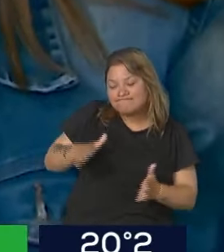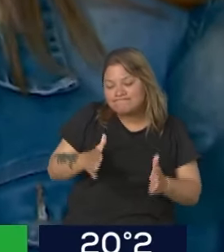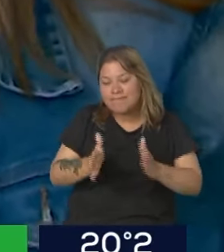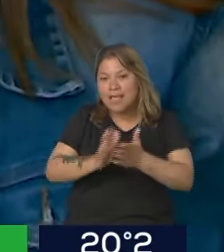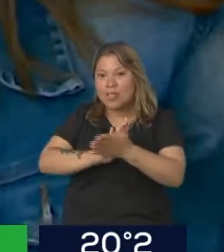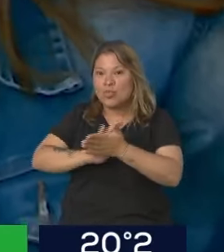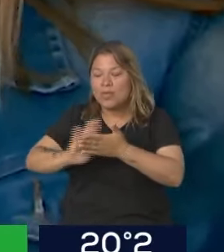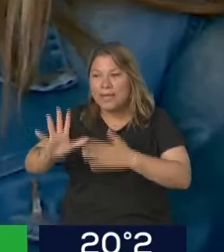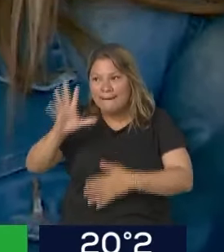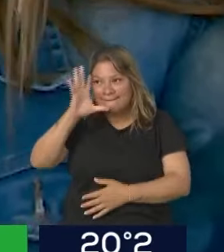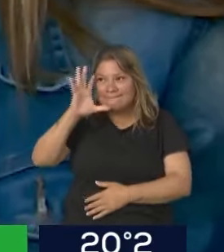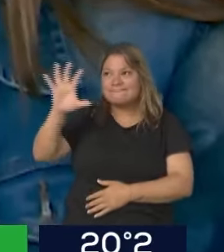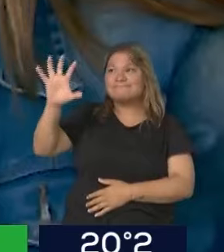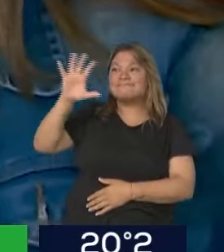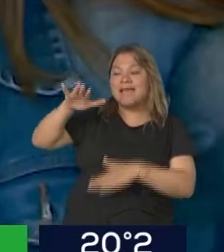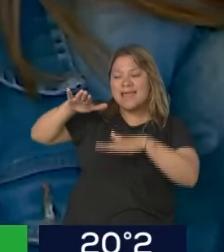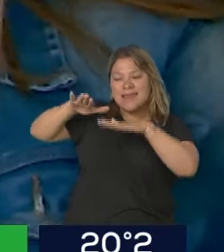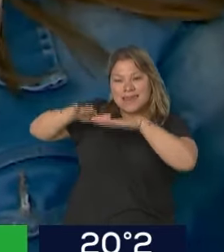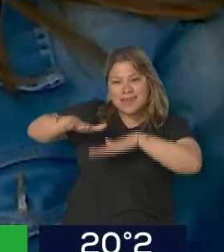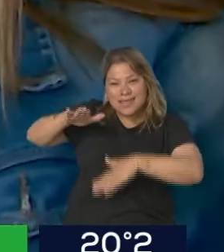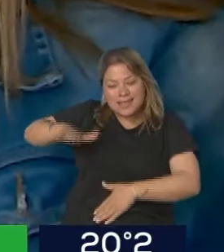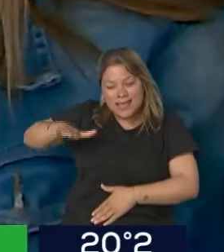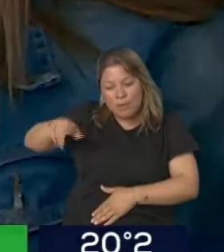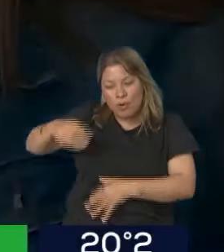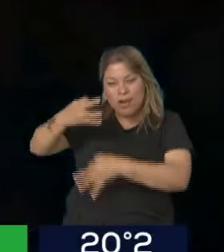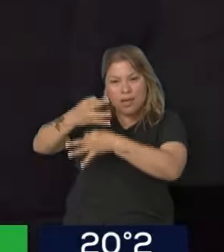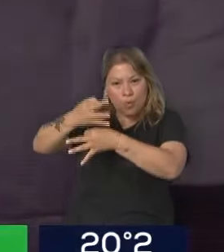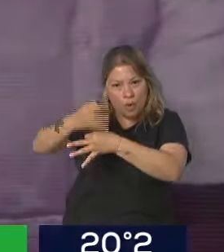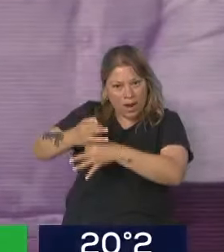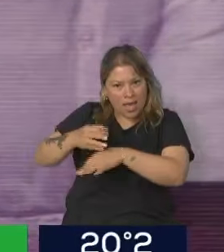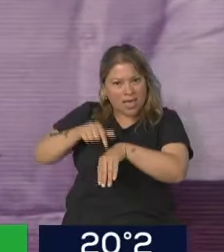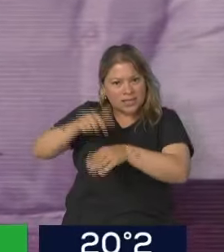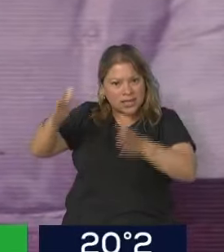la niñez, en el colegio, en la escuela. ¿Fue difícil esa etapa?